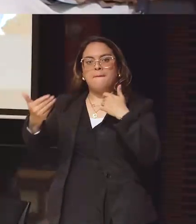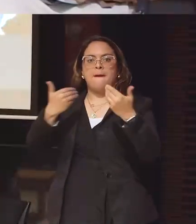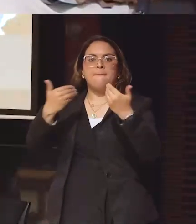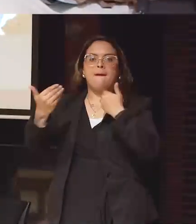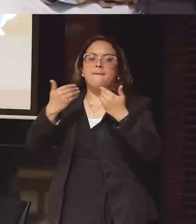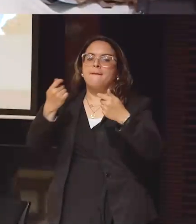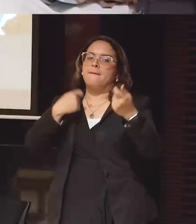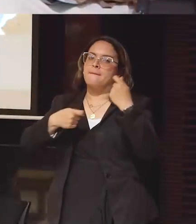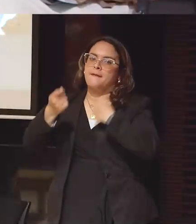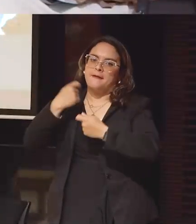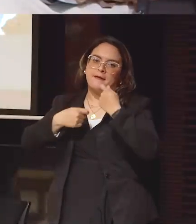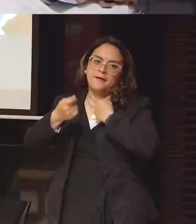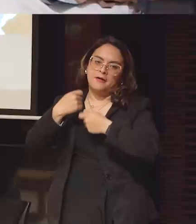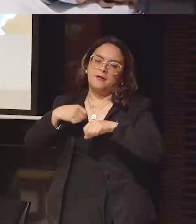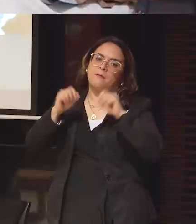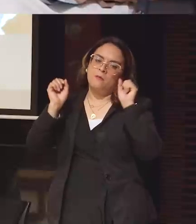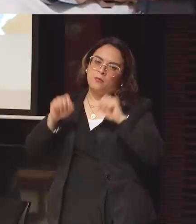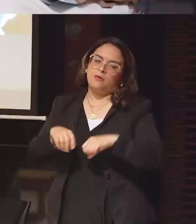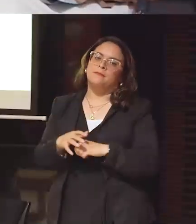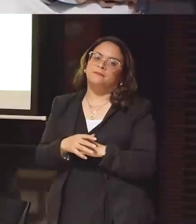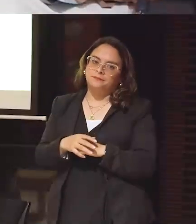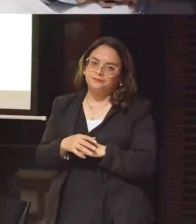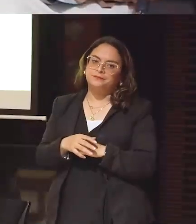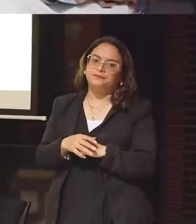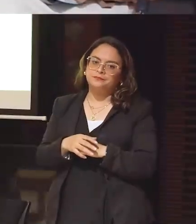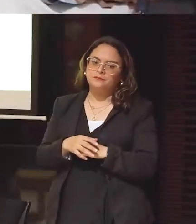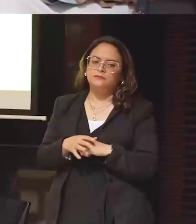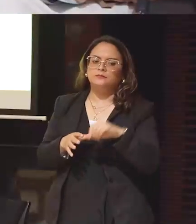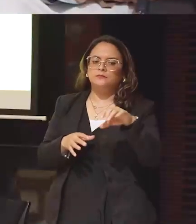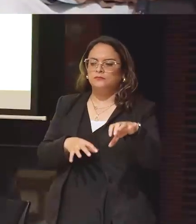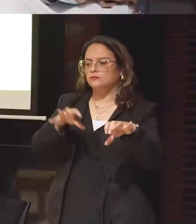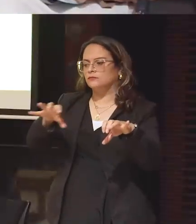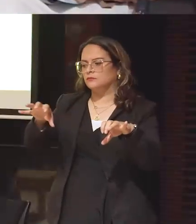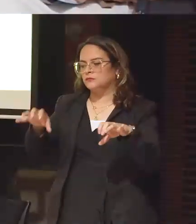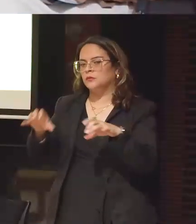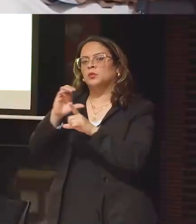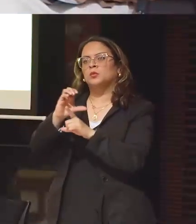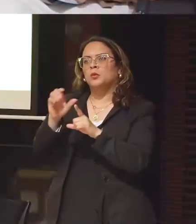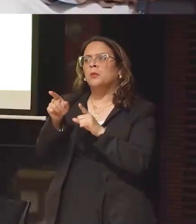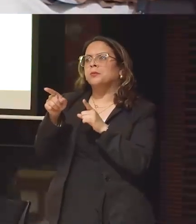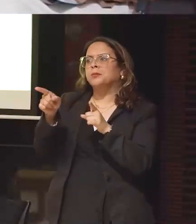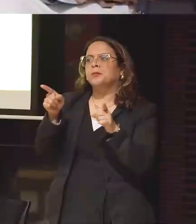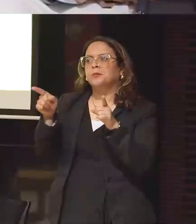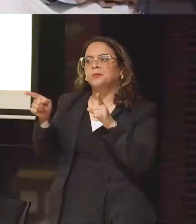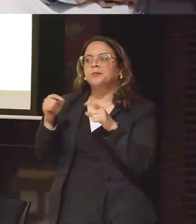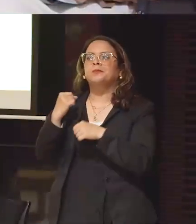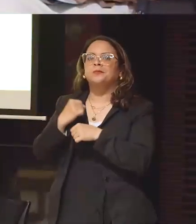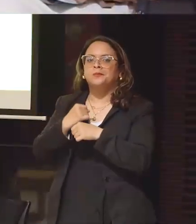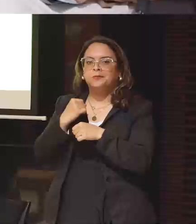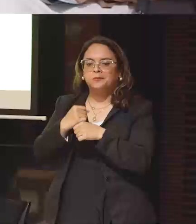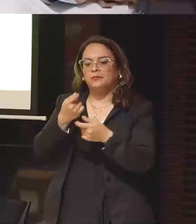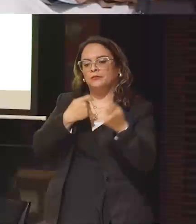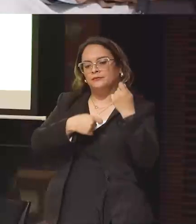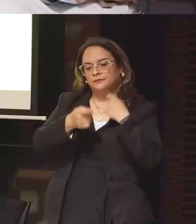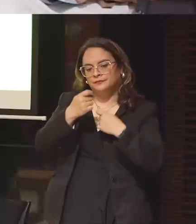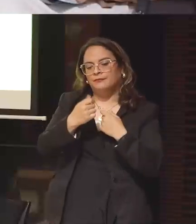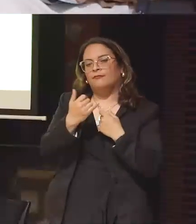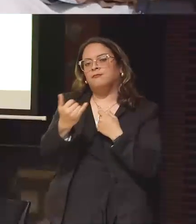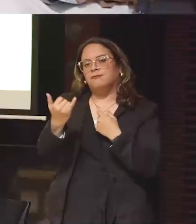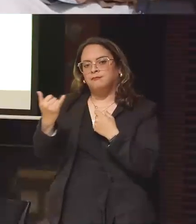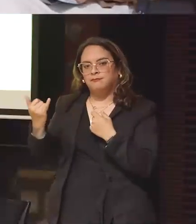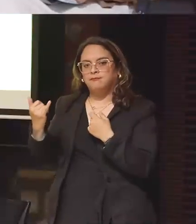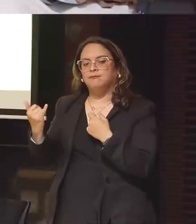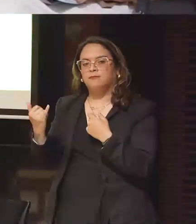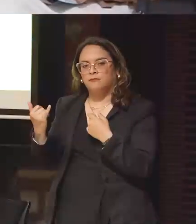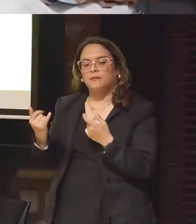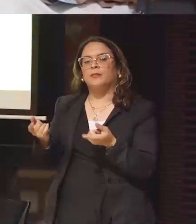ventas. Y entonces ya trabajamos con los entornos culturales que están posicionados, trabajamos con los comercios que ya existen, pero